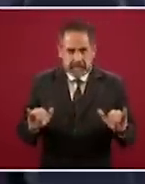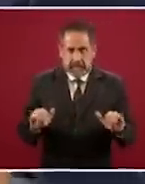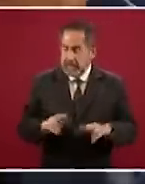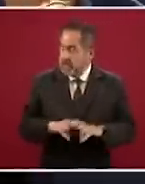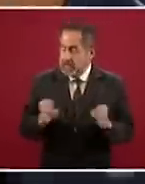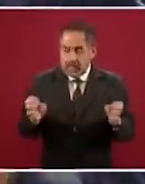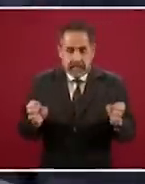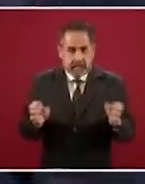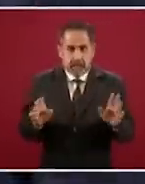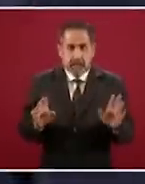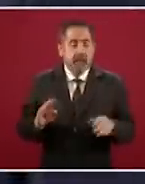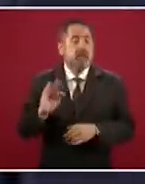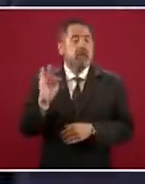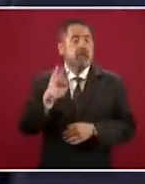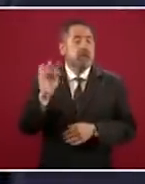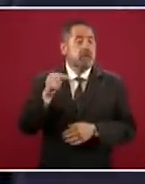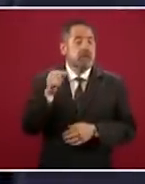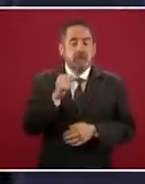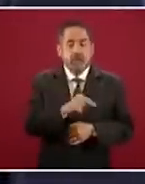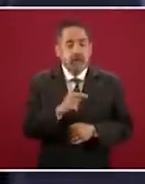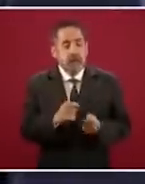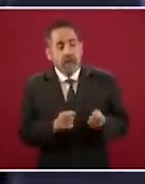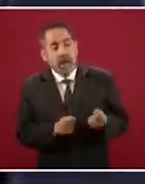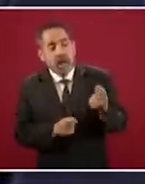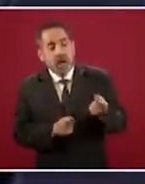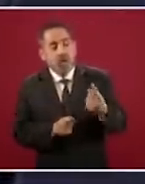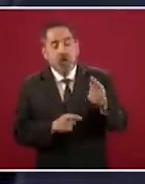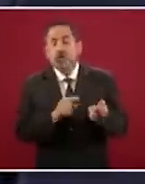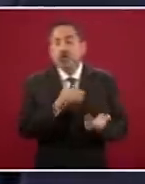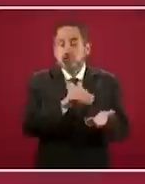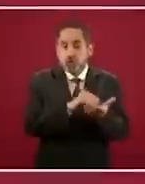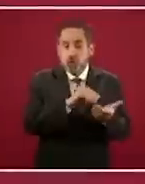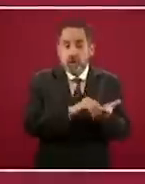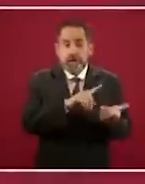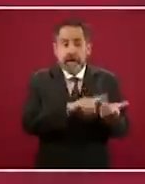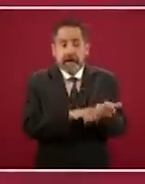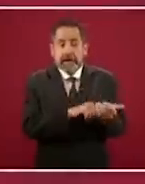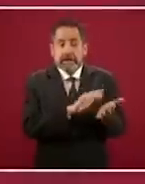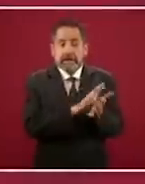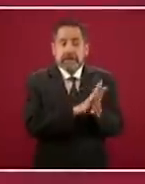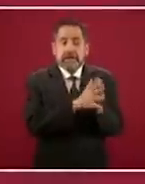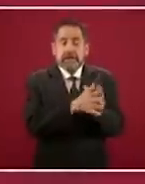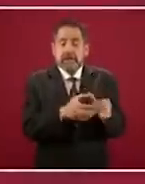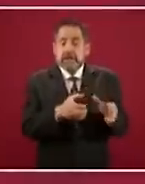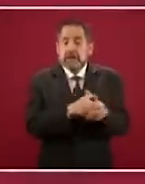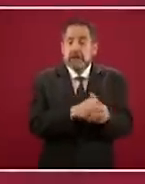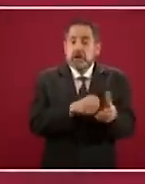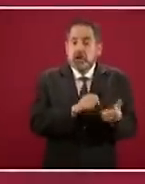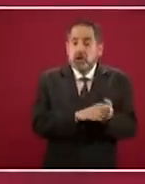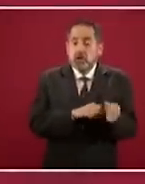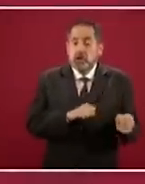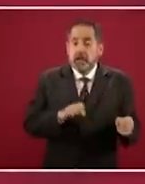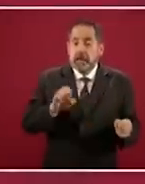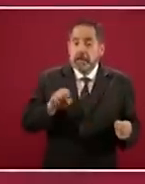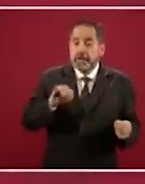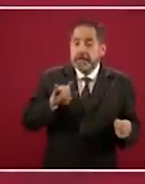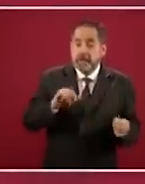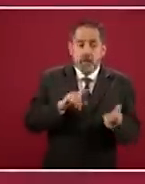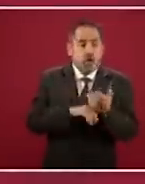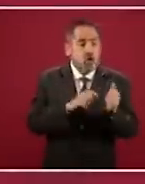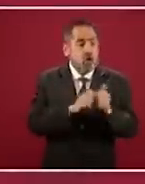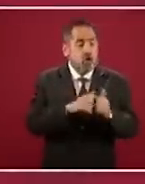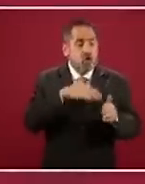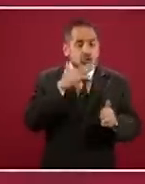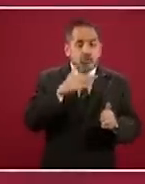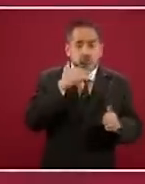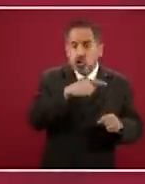y si quedan personas que colaboraron en actos de